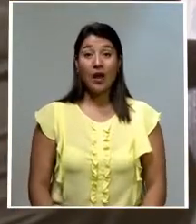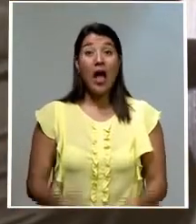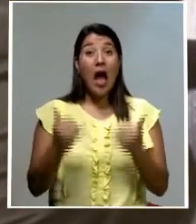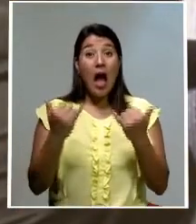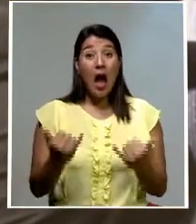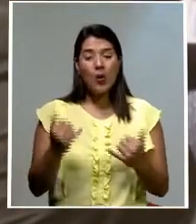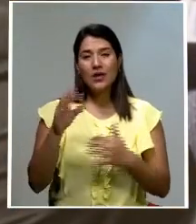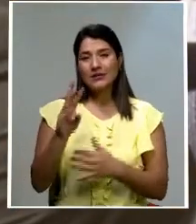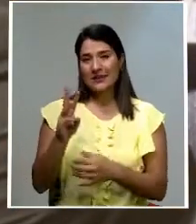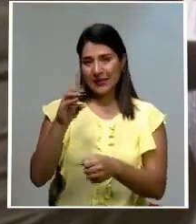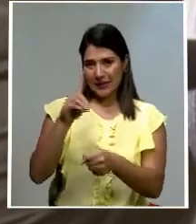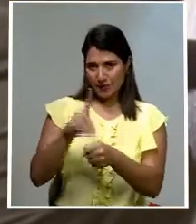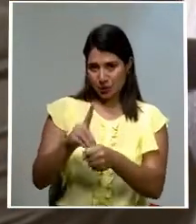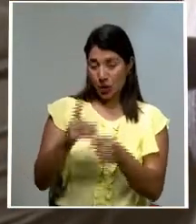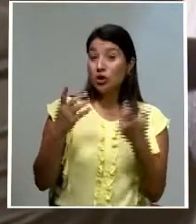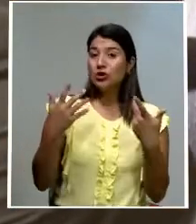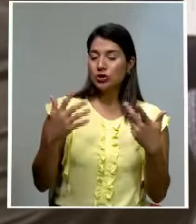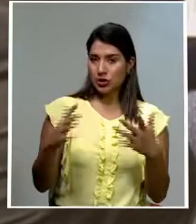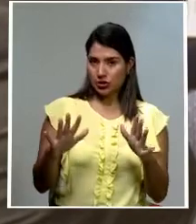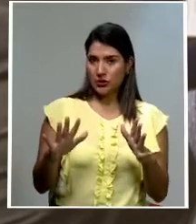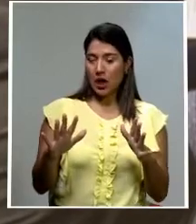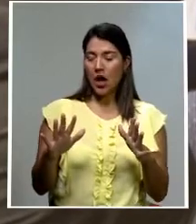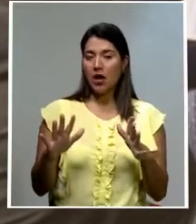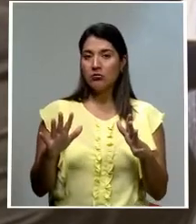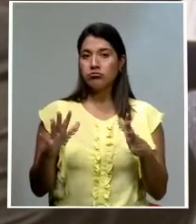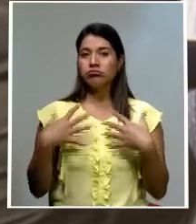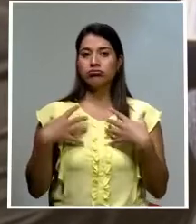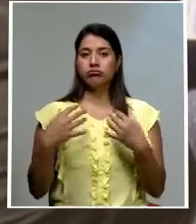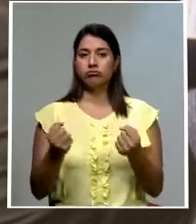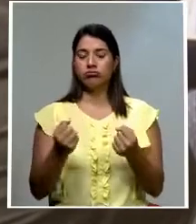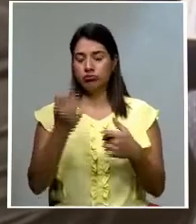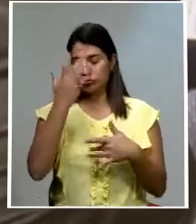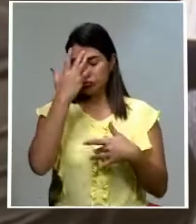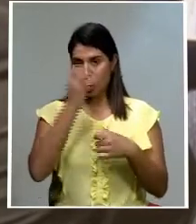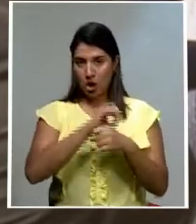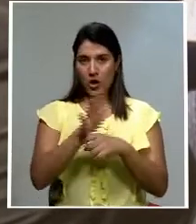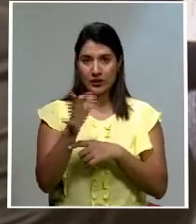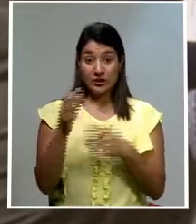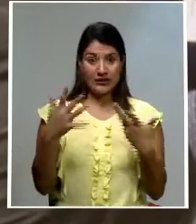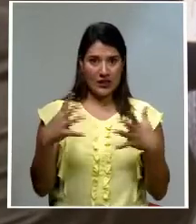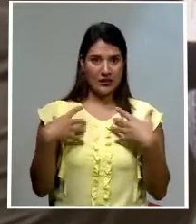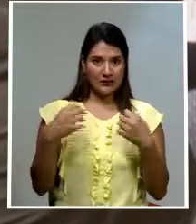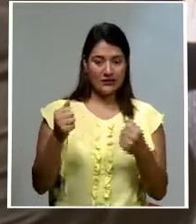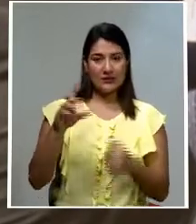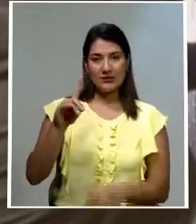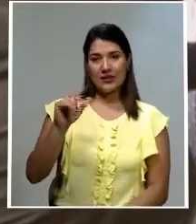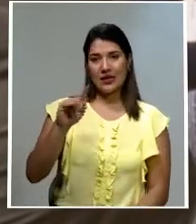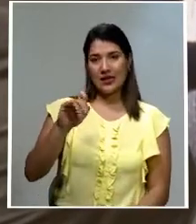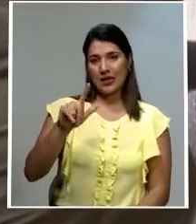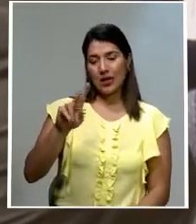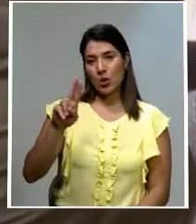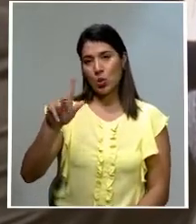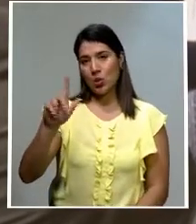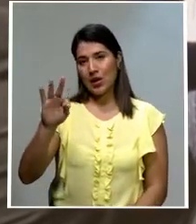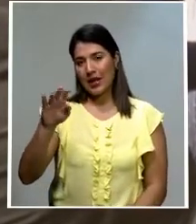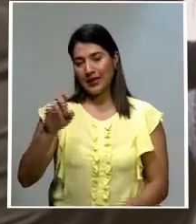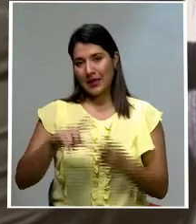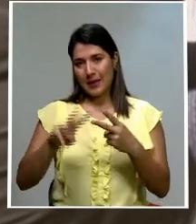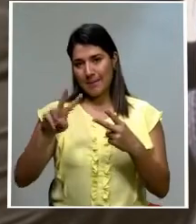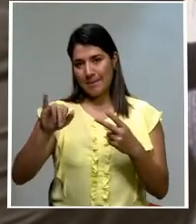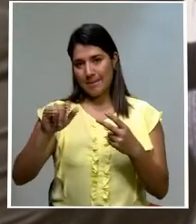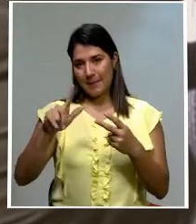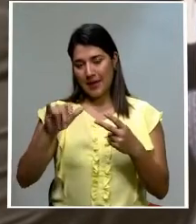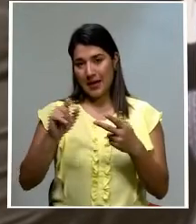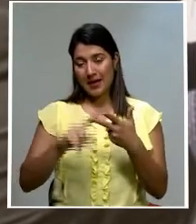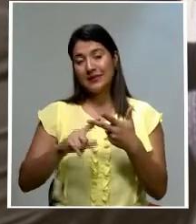6 legisladores ya han logrado vencer al COVID-19. Se trata de Daniel Ulate, Gustavo Viales, Pablo